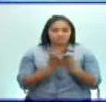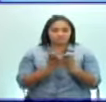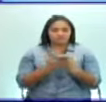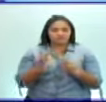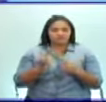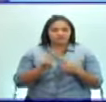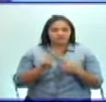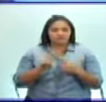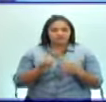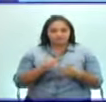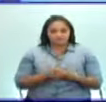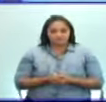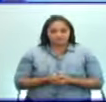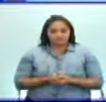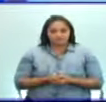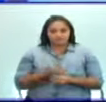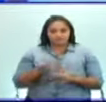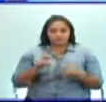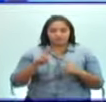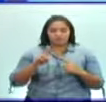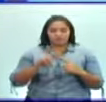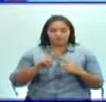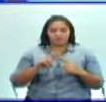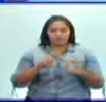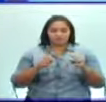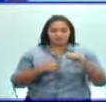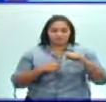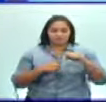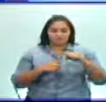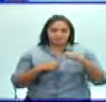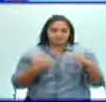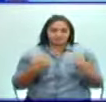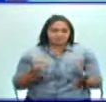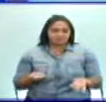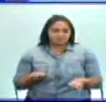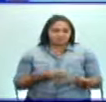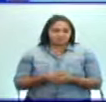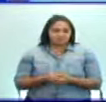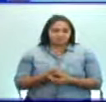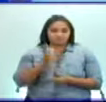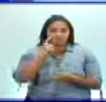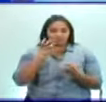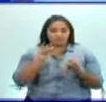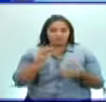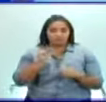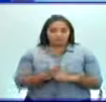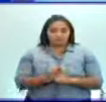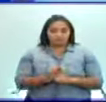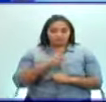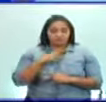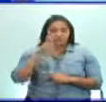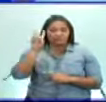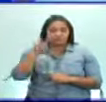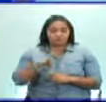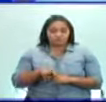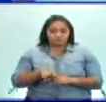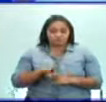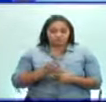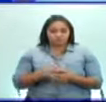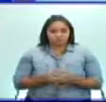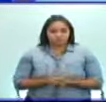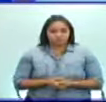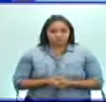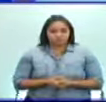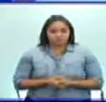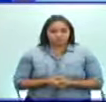Hoy estaremos tratando una temática muy importante para el grado, también constituye una invariante evaluativa para los exámenes de ingreso y continúa su estudio